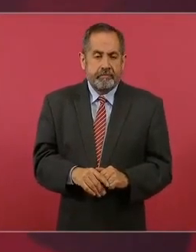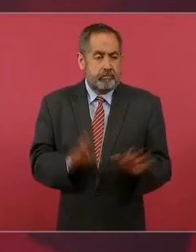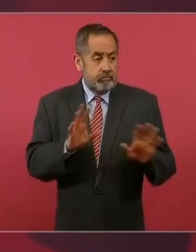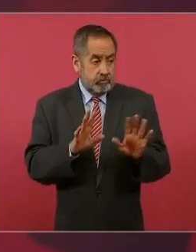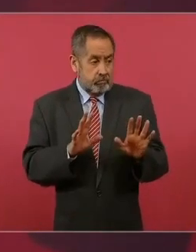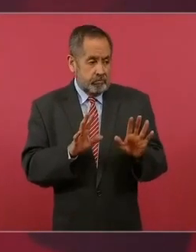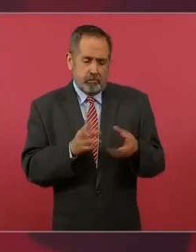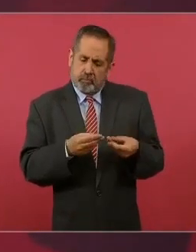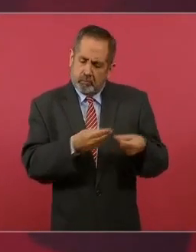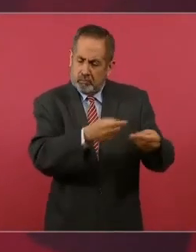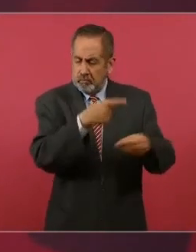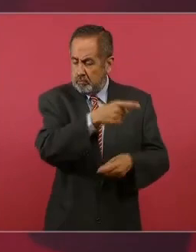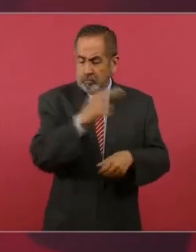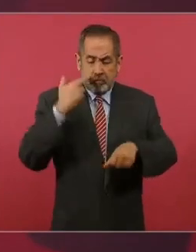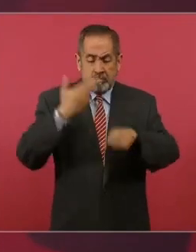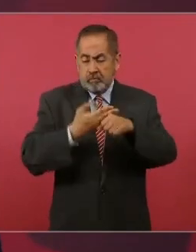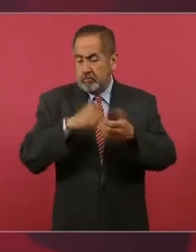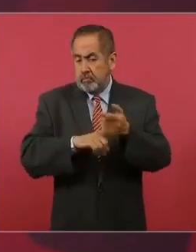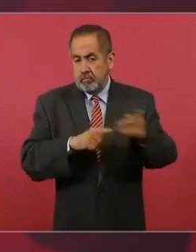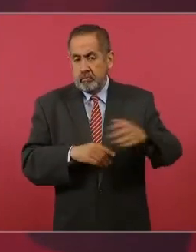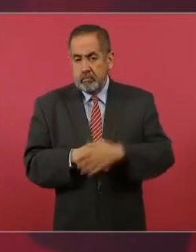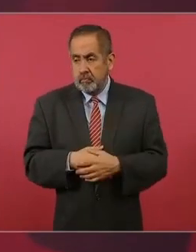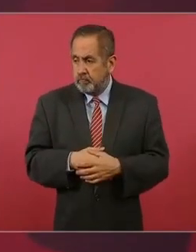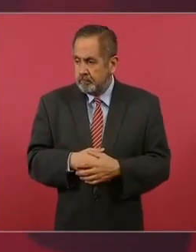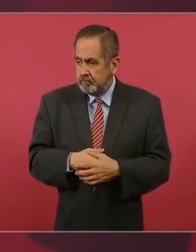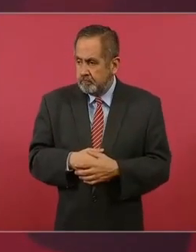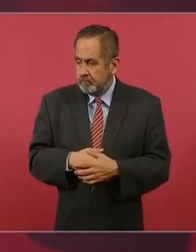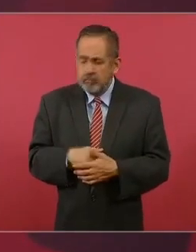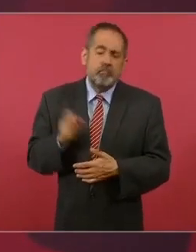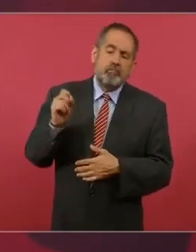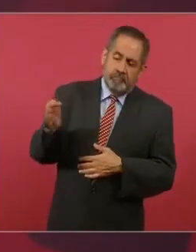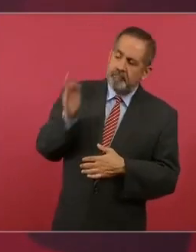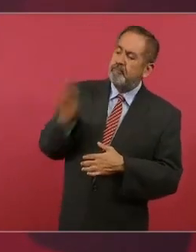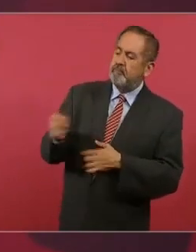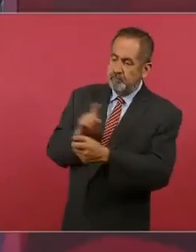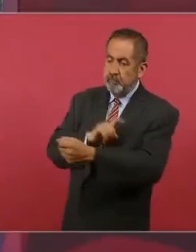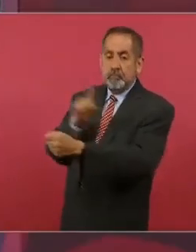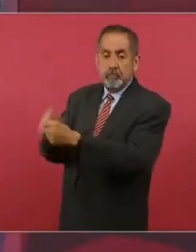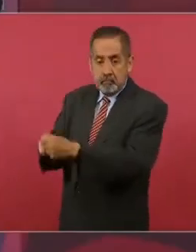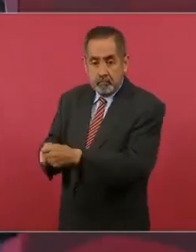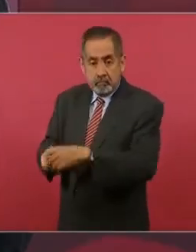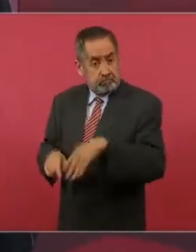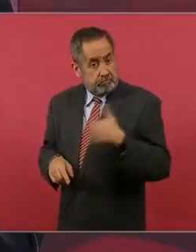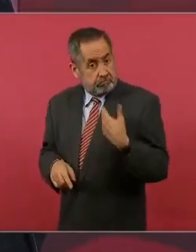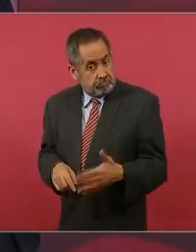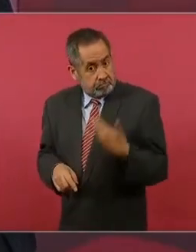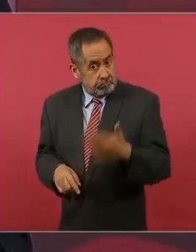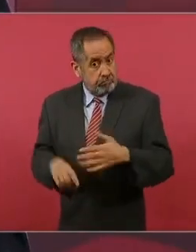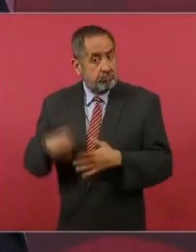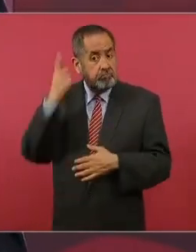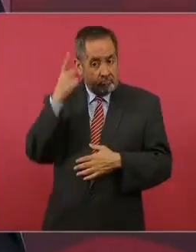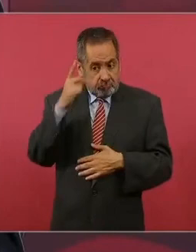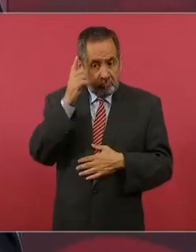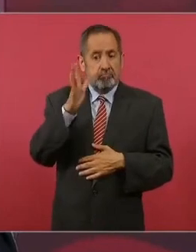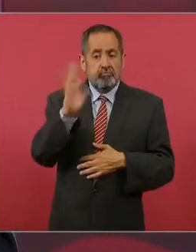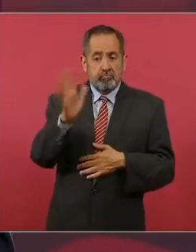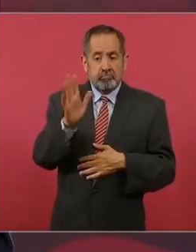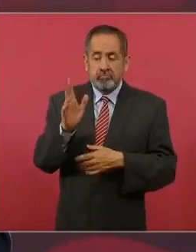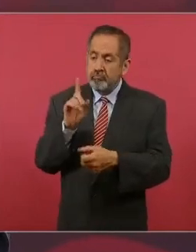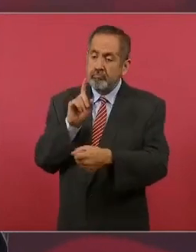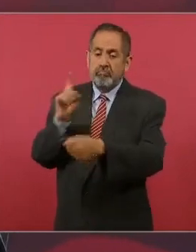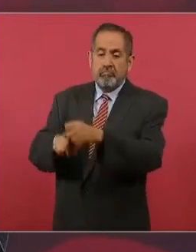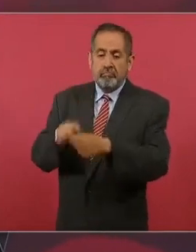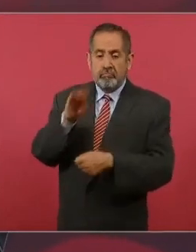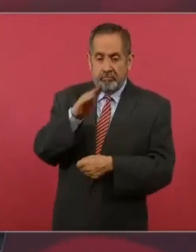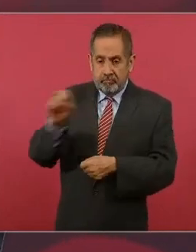manéjalo tú. Y aceptó, y Durango ya está en el INS Bienestar, o sea, está